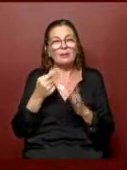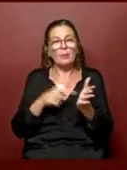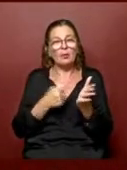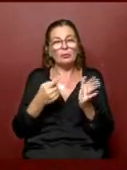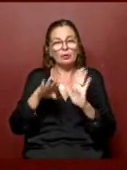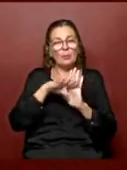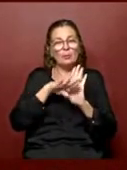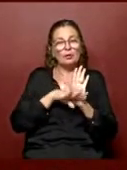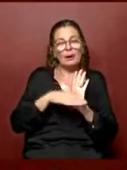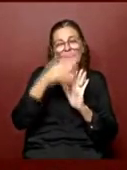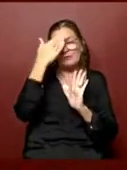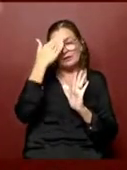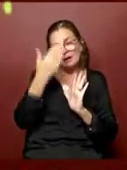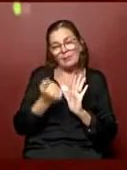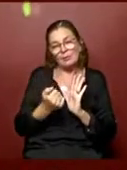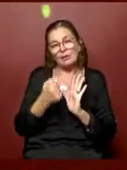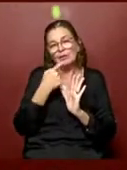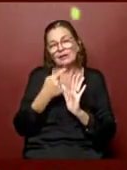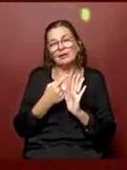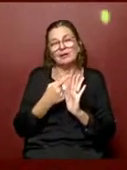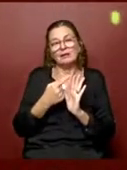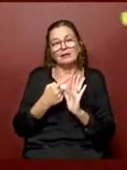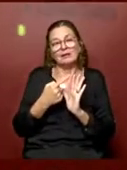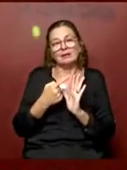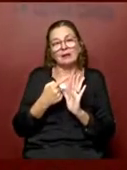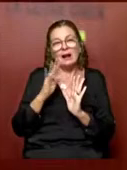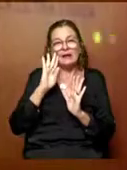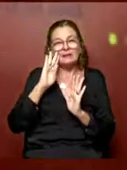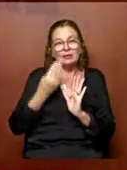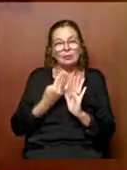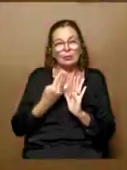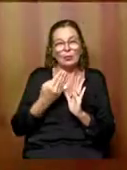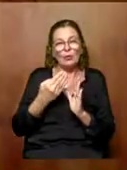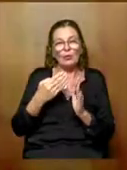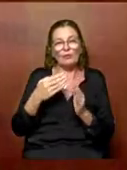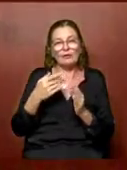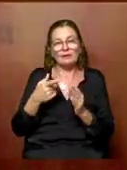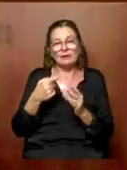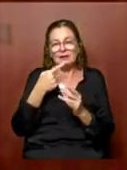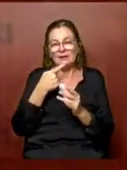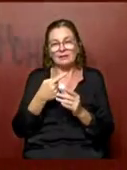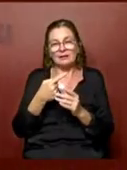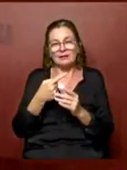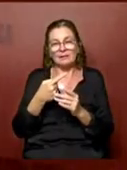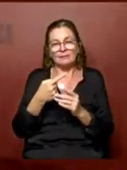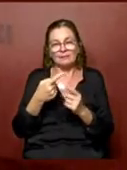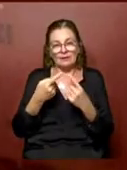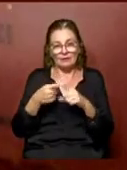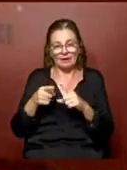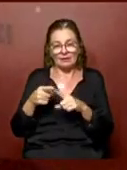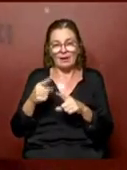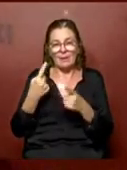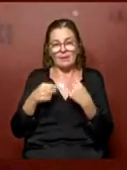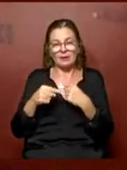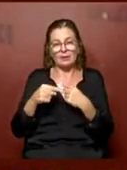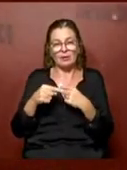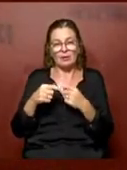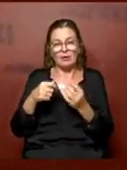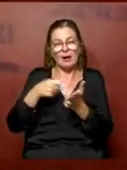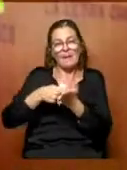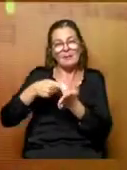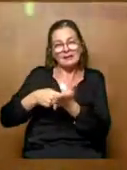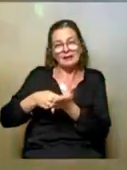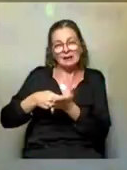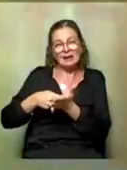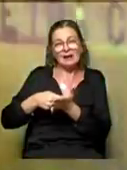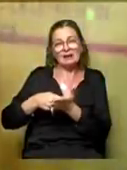programa del Frente Amplio que marque que la actitud frente a grabar, llamémosle, son cosas distintas, ¿no? Pero capitales financieros,